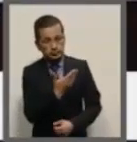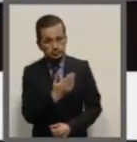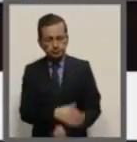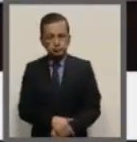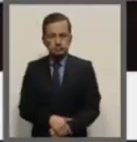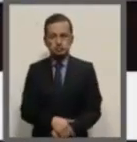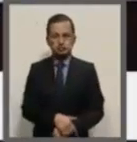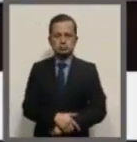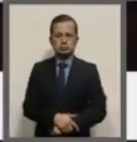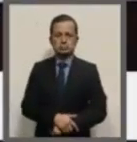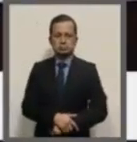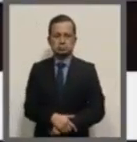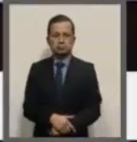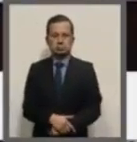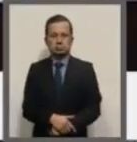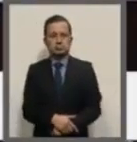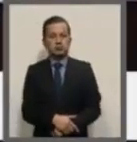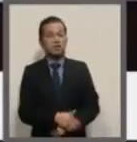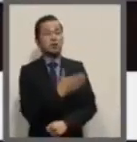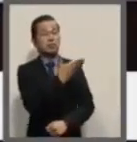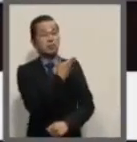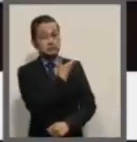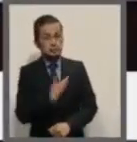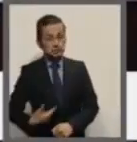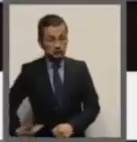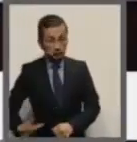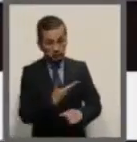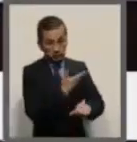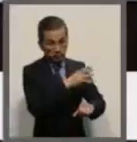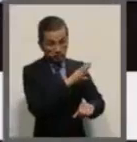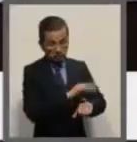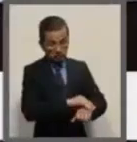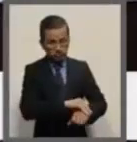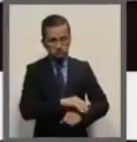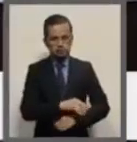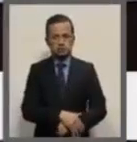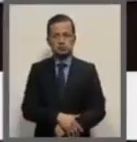Con su venia, presidente. Adelante, diputado.